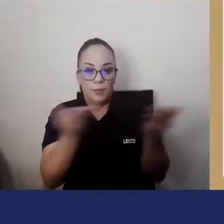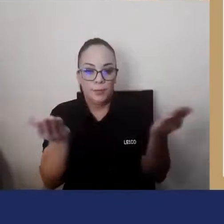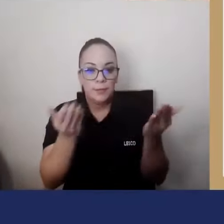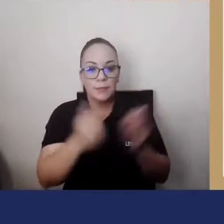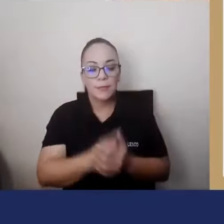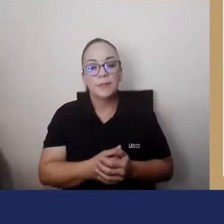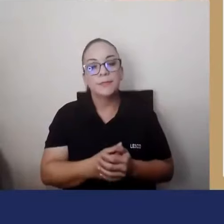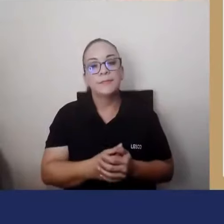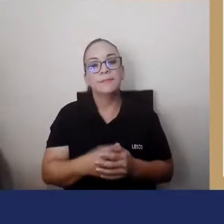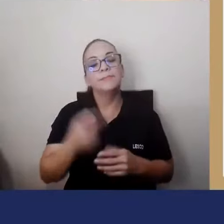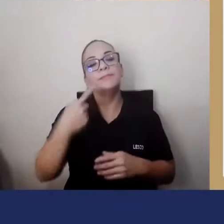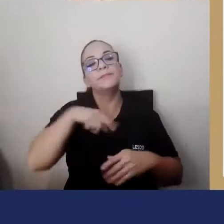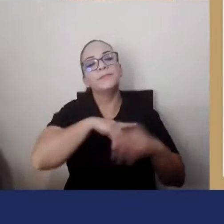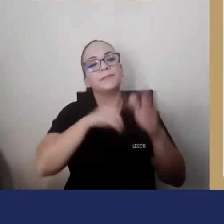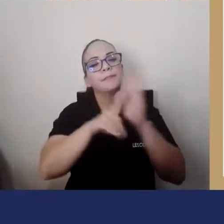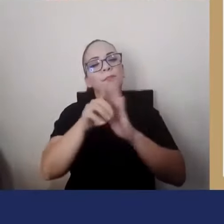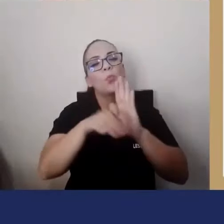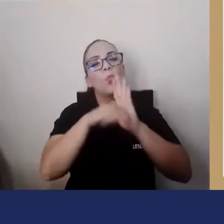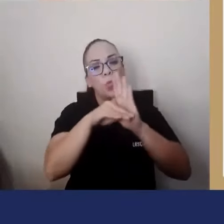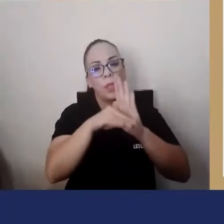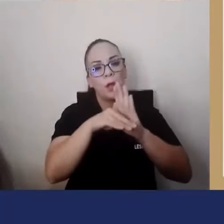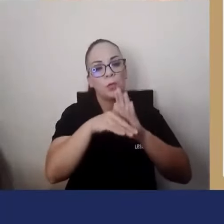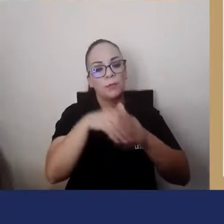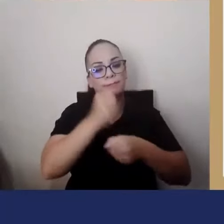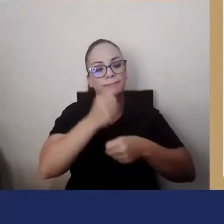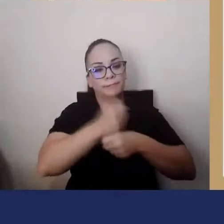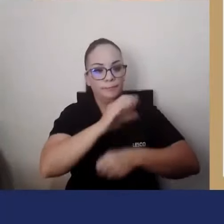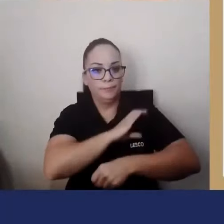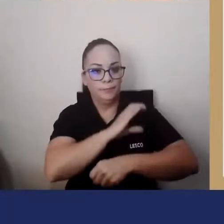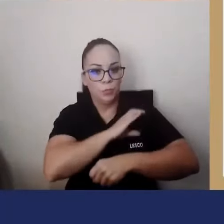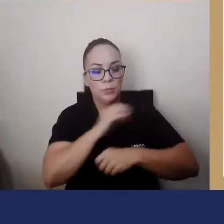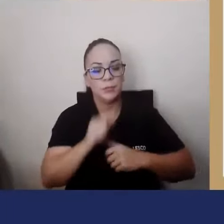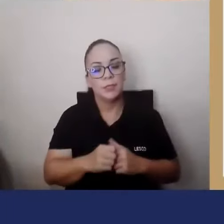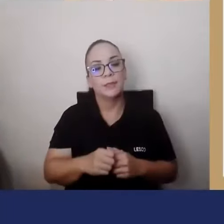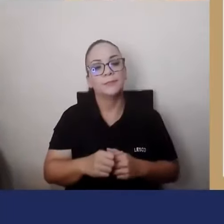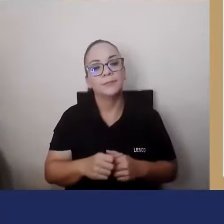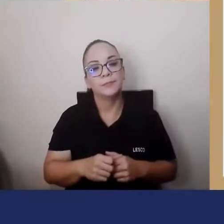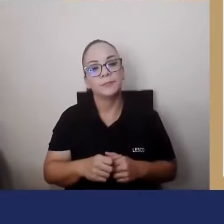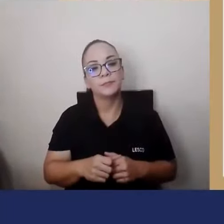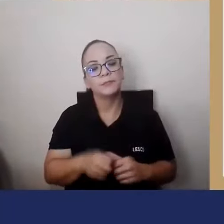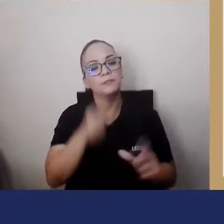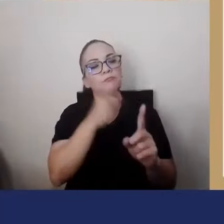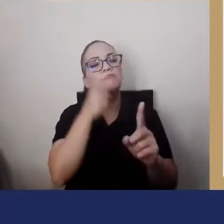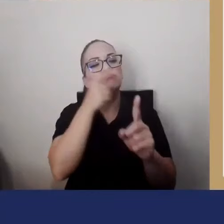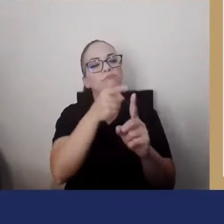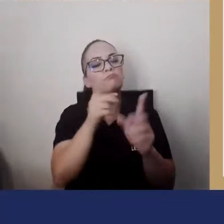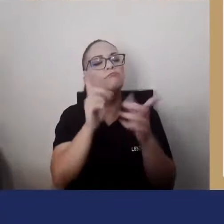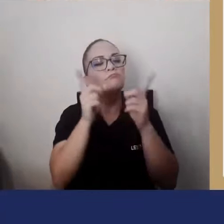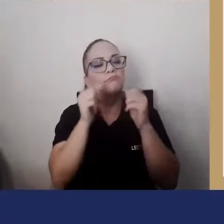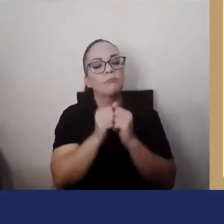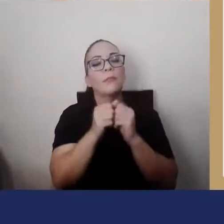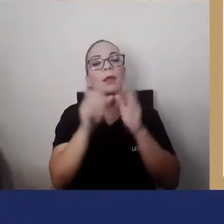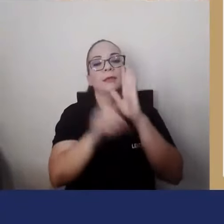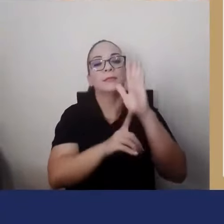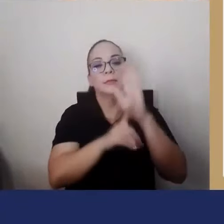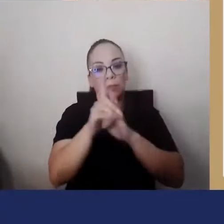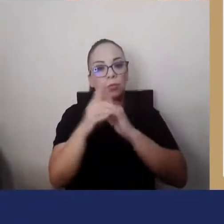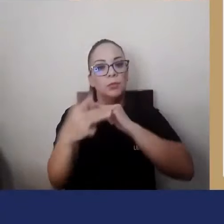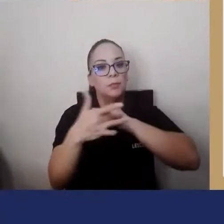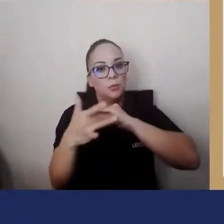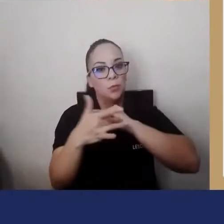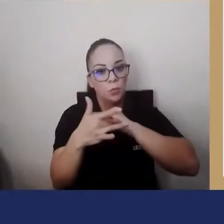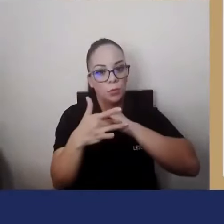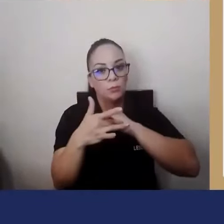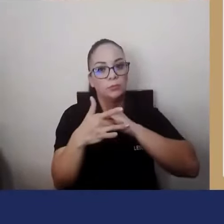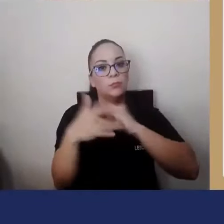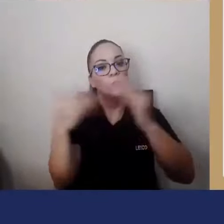Hemos desarrollado un modelo de gestión policial, el cual tiene como fin principal el desarrollo tecnológico y la